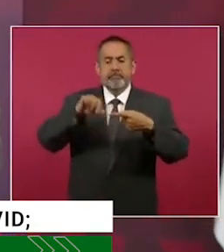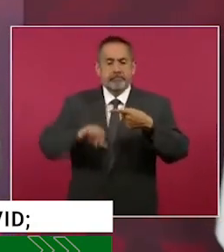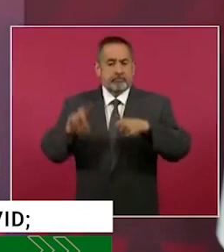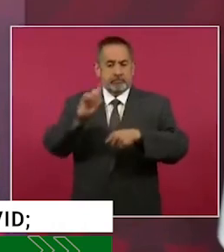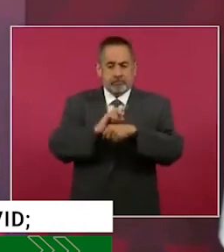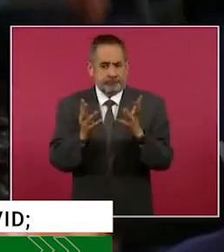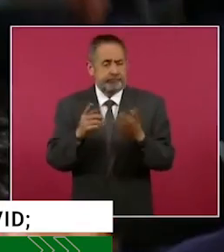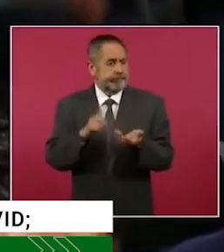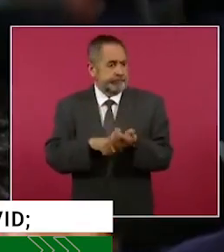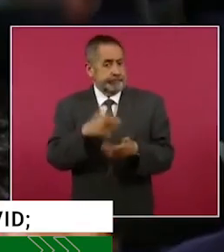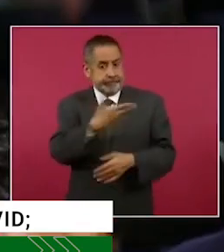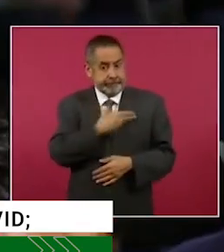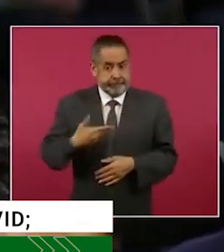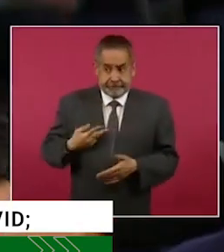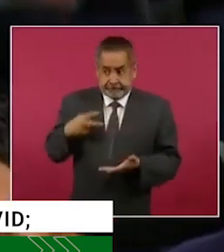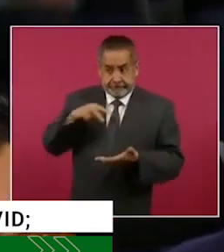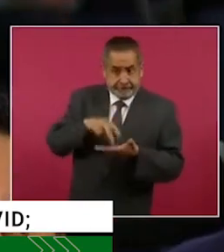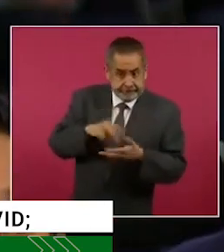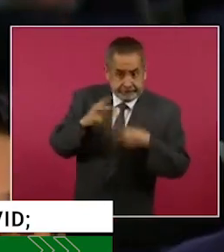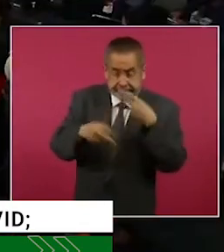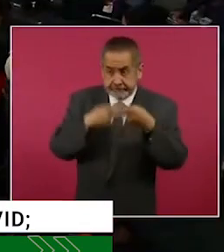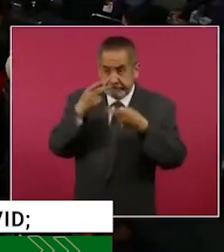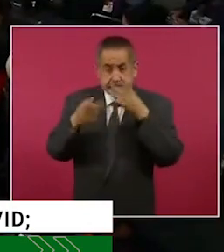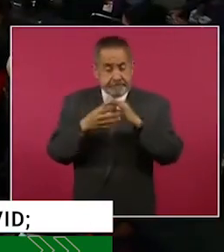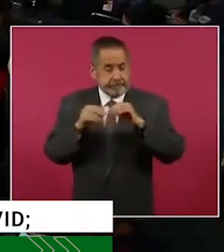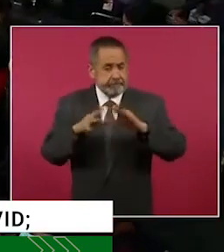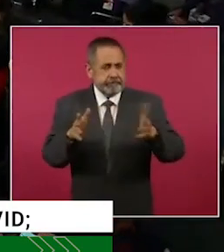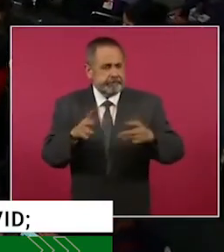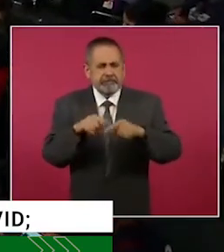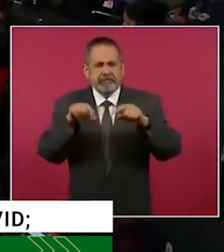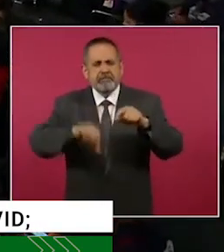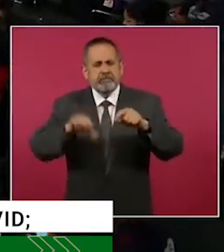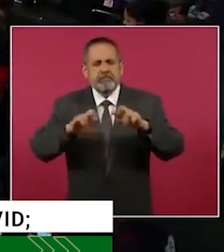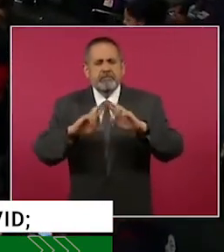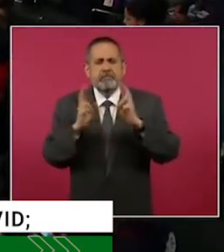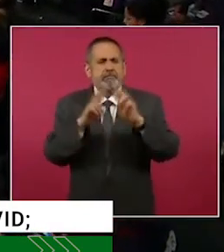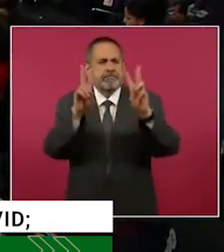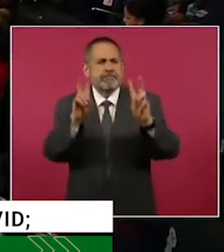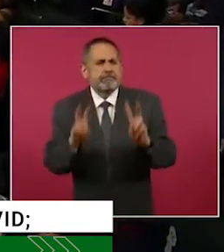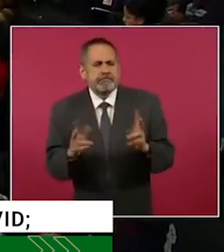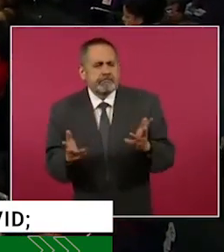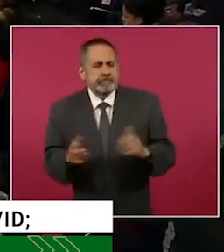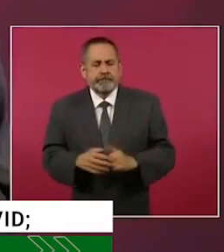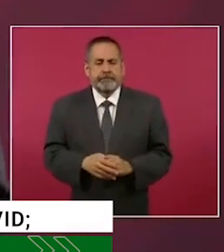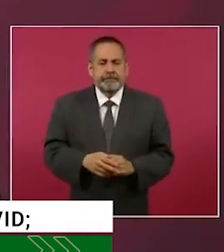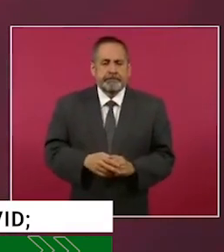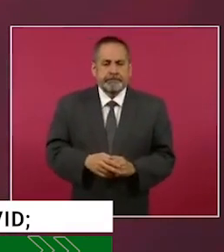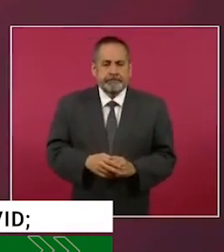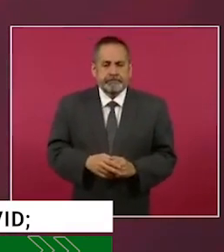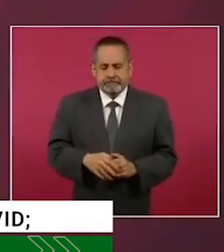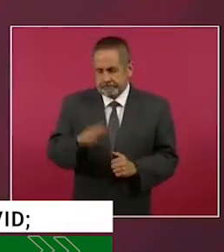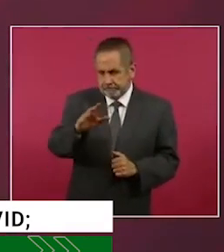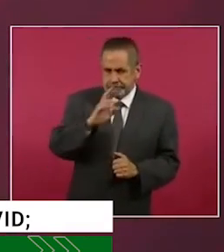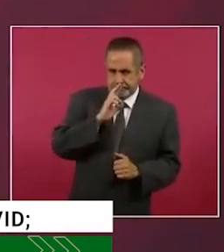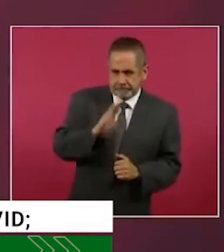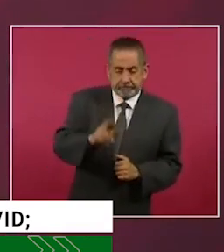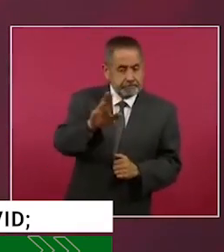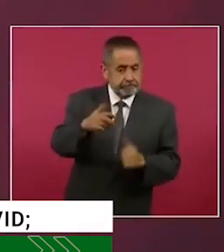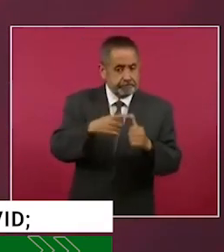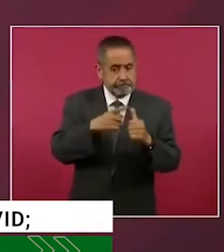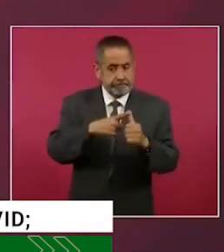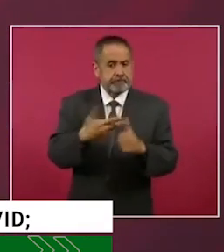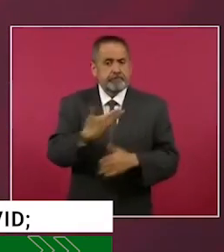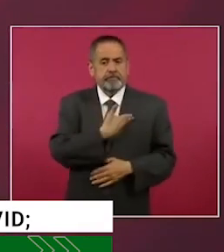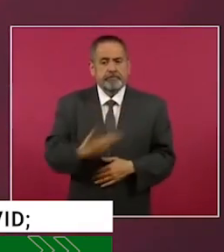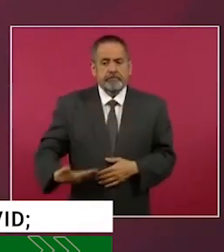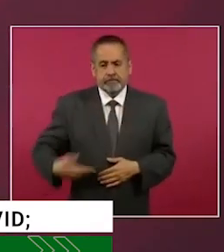López Obrador presenta menos síntomas de COVID y antes del fin de semana retomaría sus actividades normales. El presidente de la